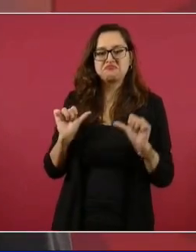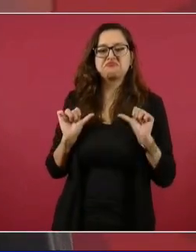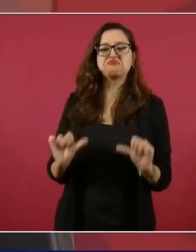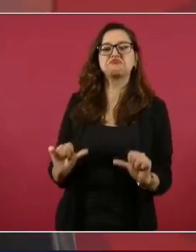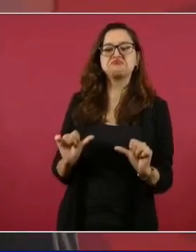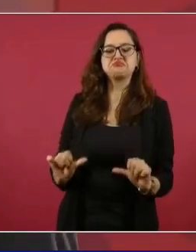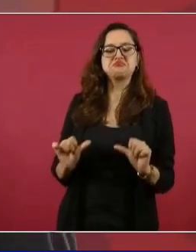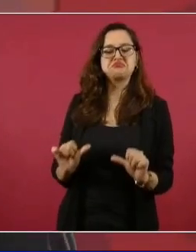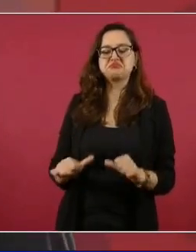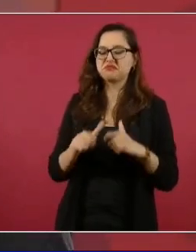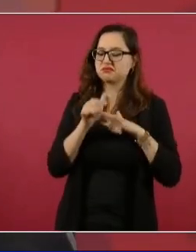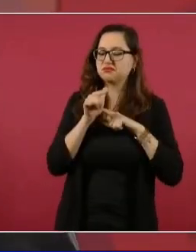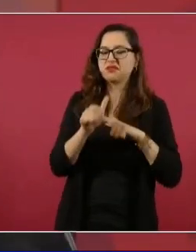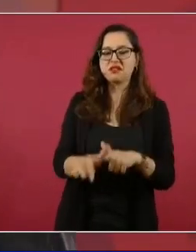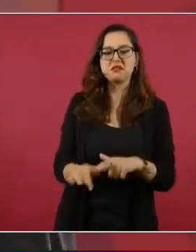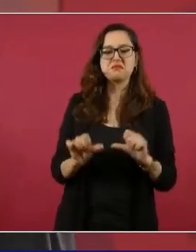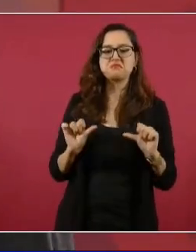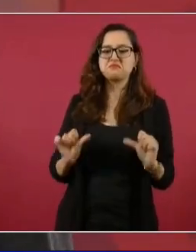La verdad,